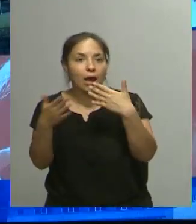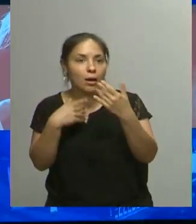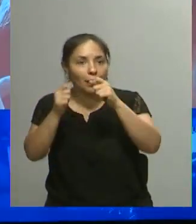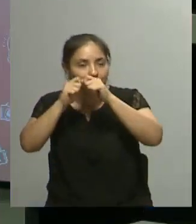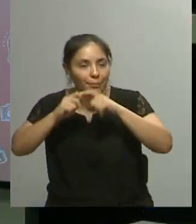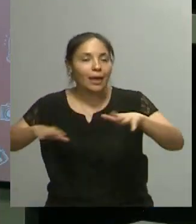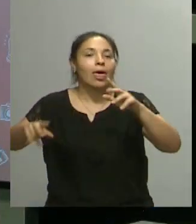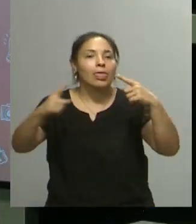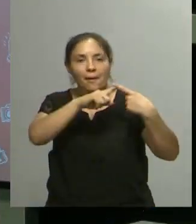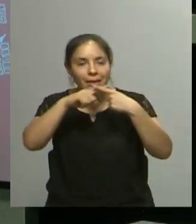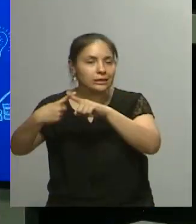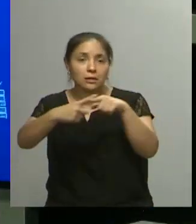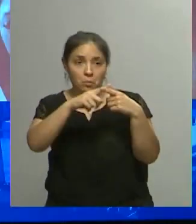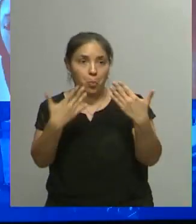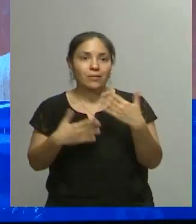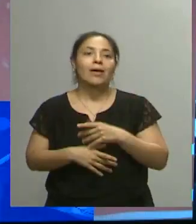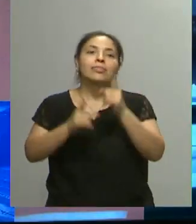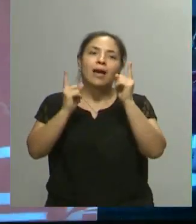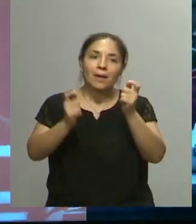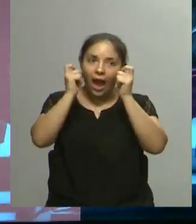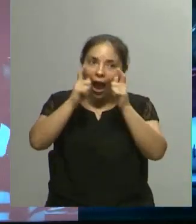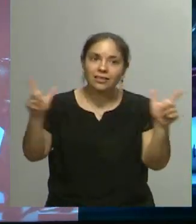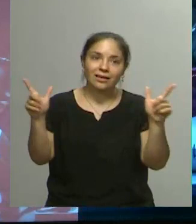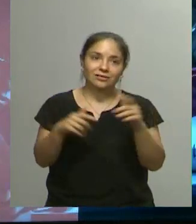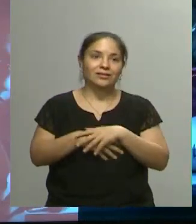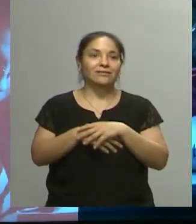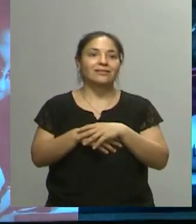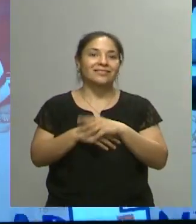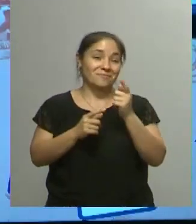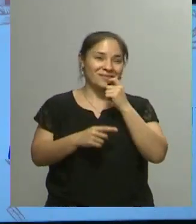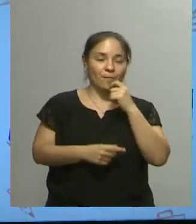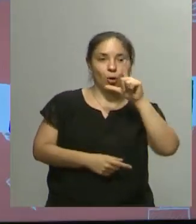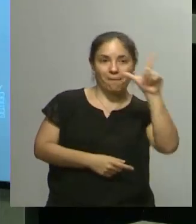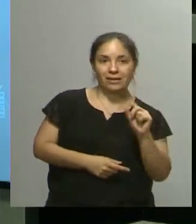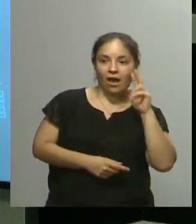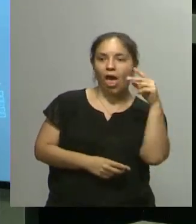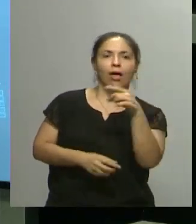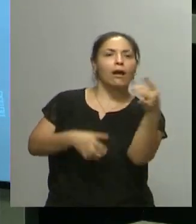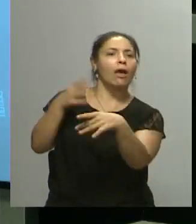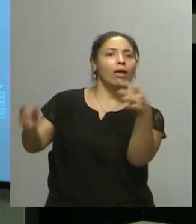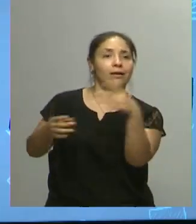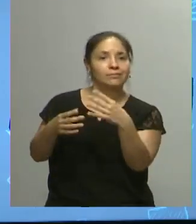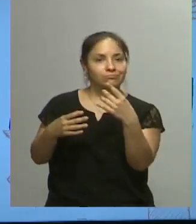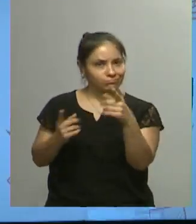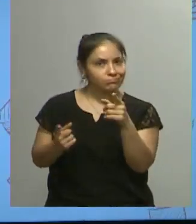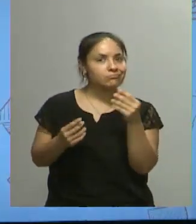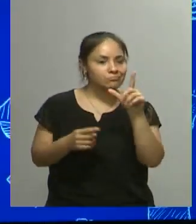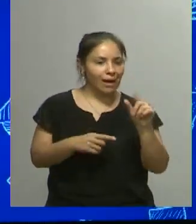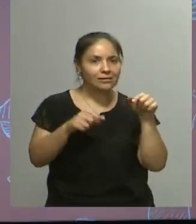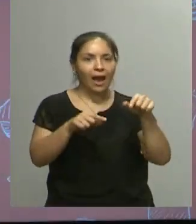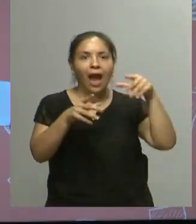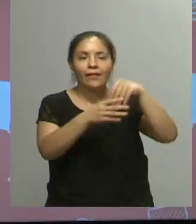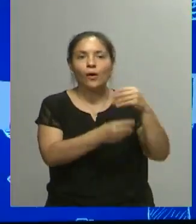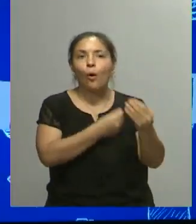que hay que estar atentos y decir, bueno, ¿y por casa cómo andamos? Básicamente es la pregunta. ¿Se respetan o no